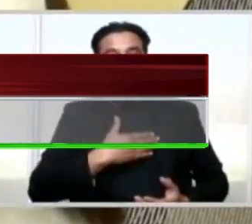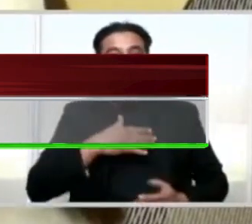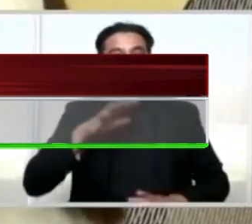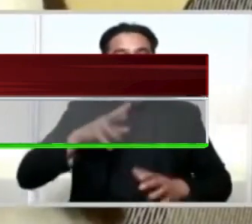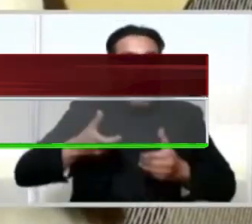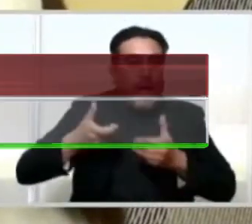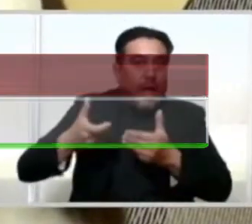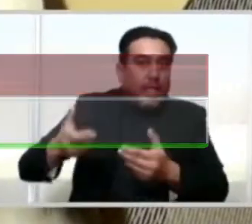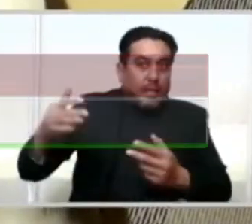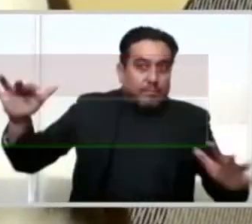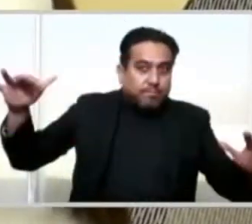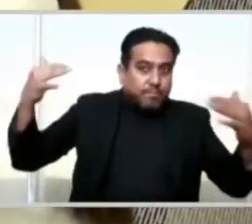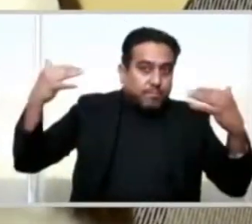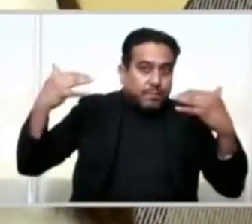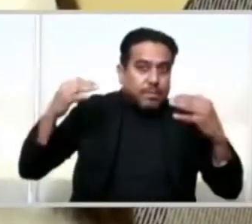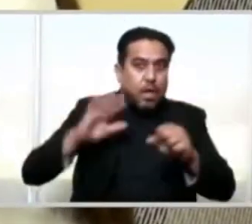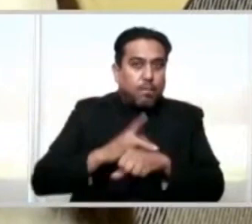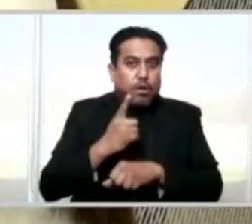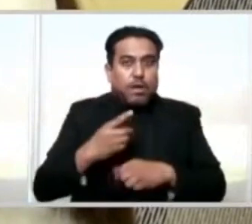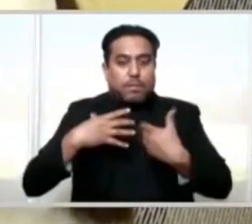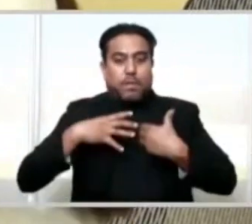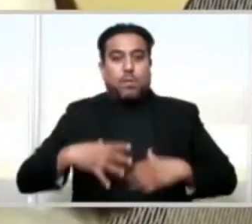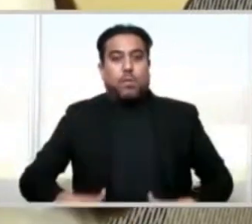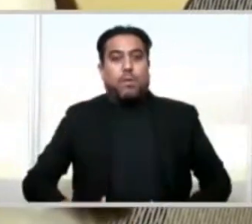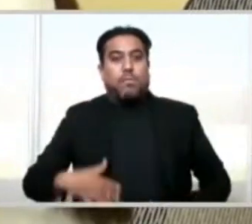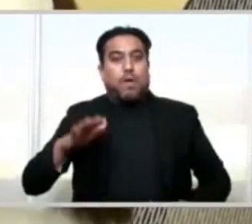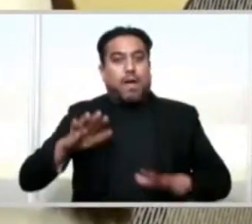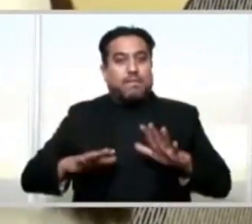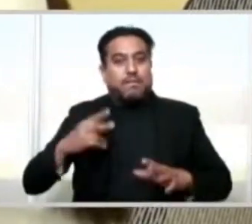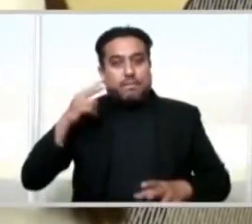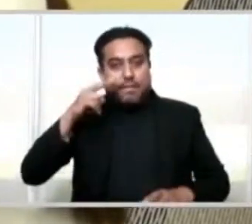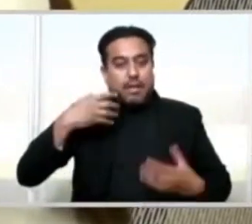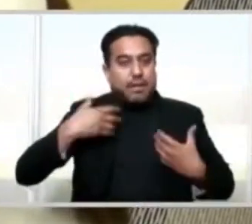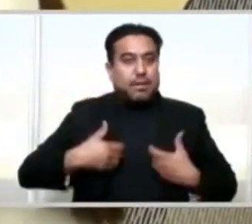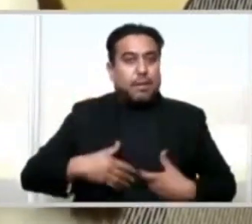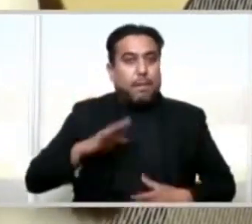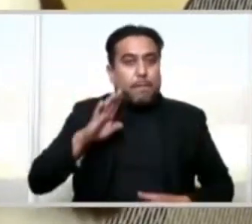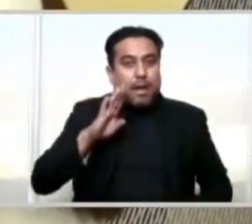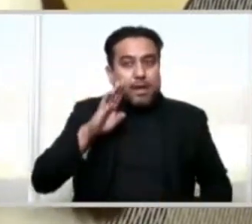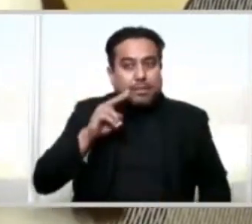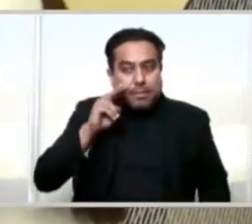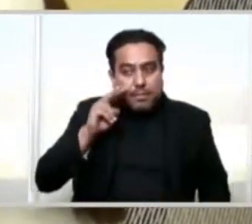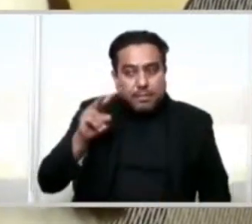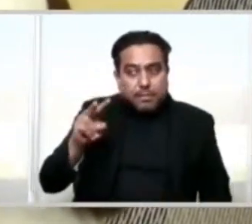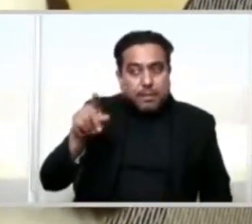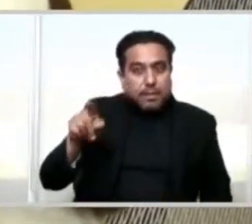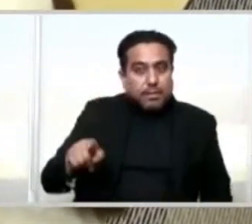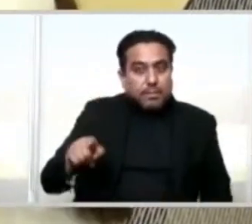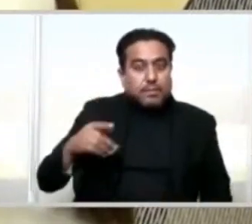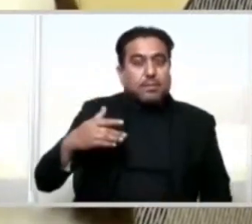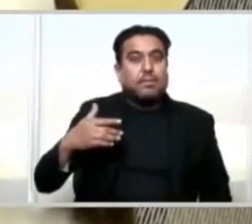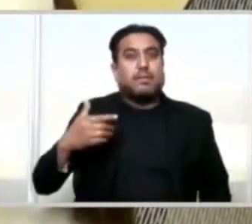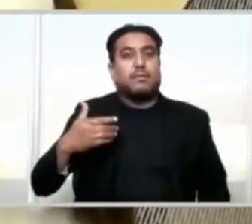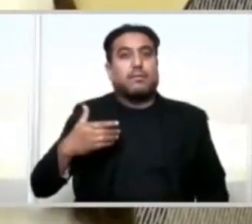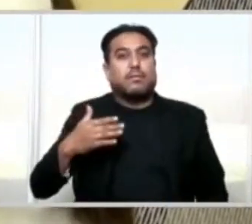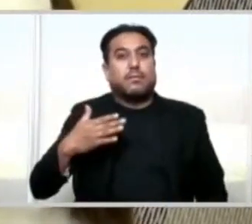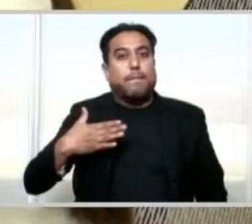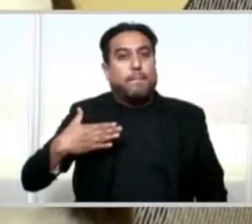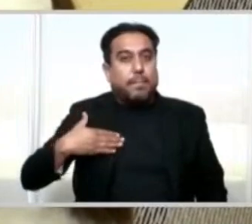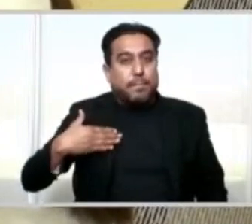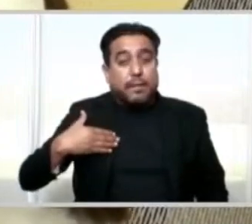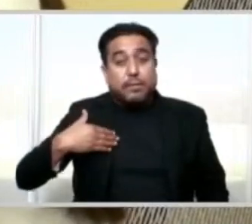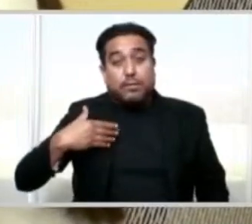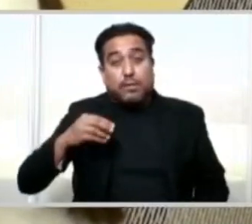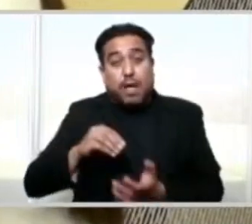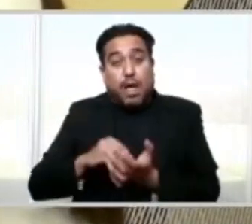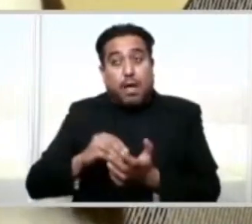público, ya que el cuerpo femenino es sexualizado, motivo por el cual, lastimosamente, la práctica de